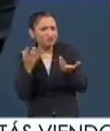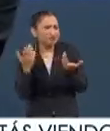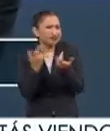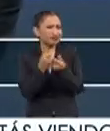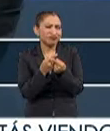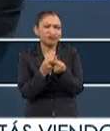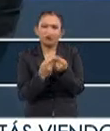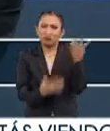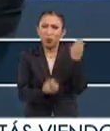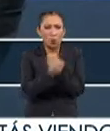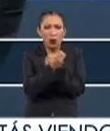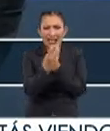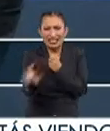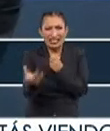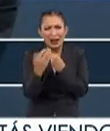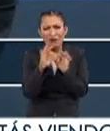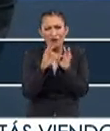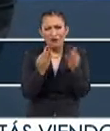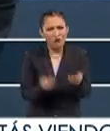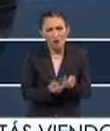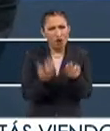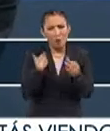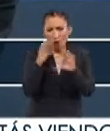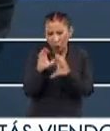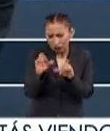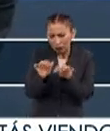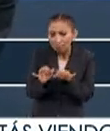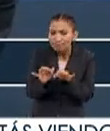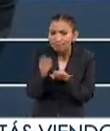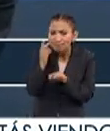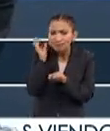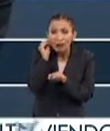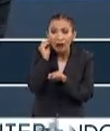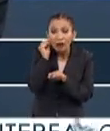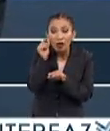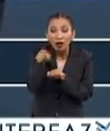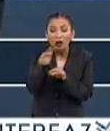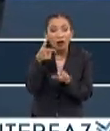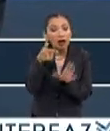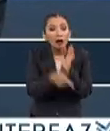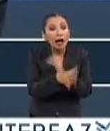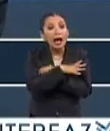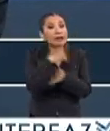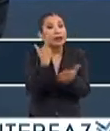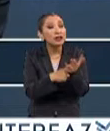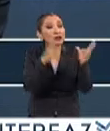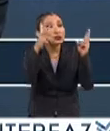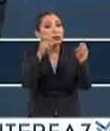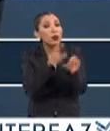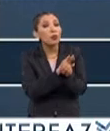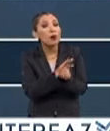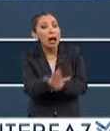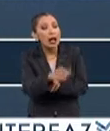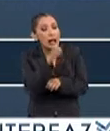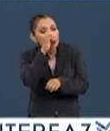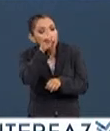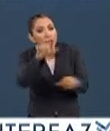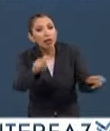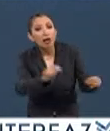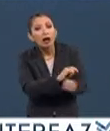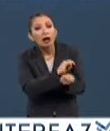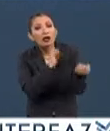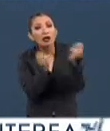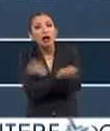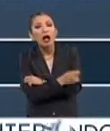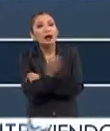por los aparatos, por las computadoras, lo que va a encontrar es el espíritu de transformación